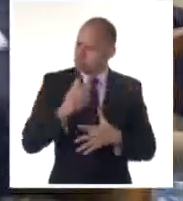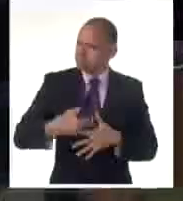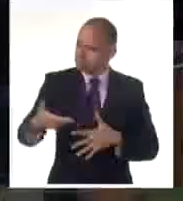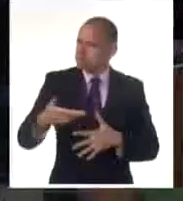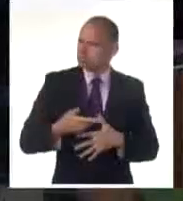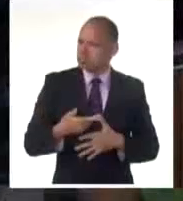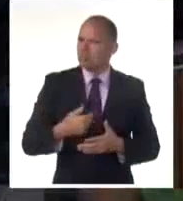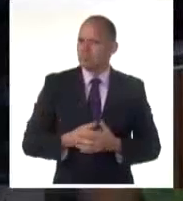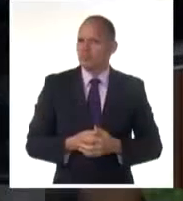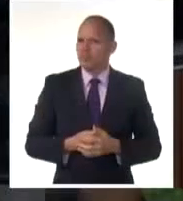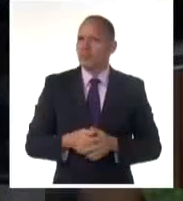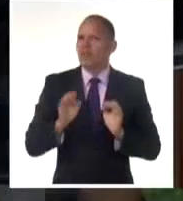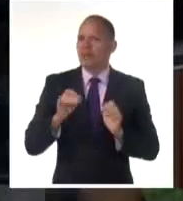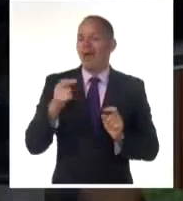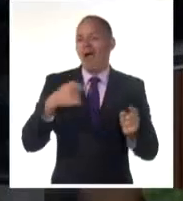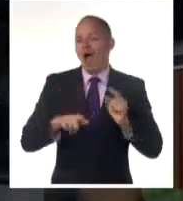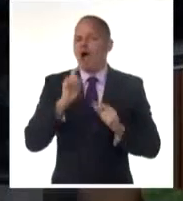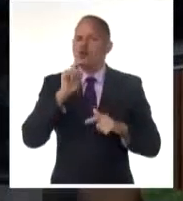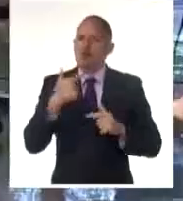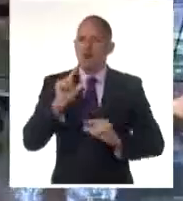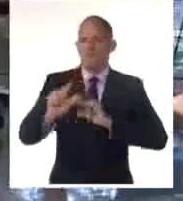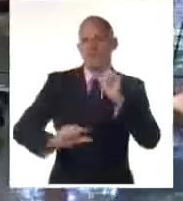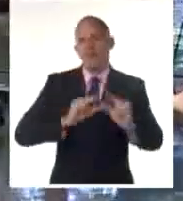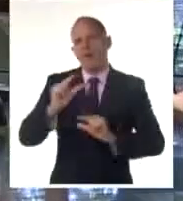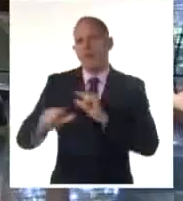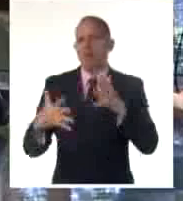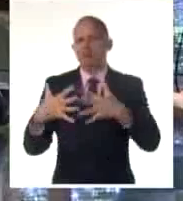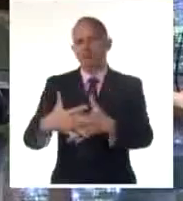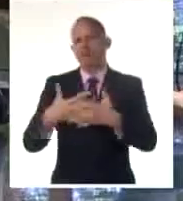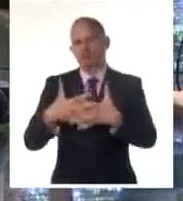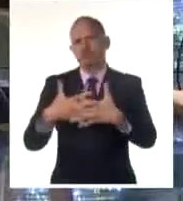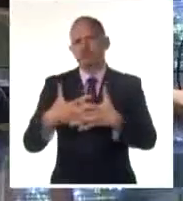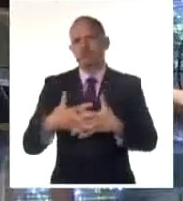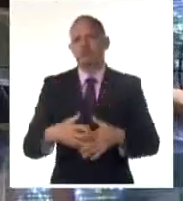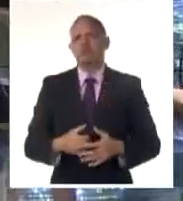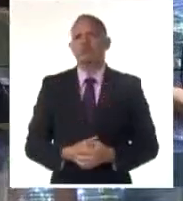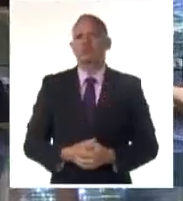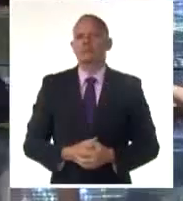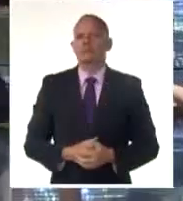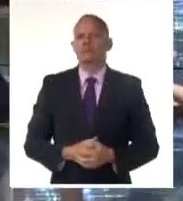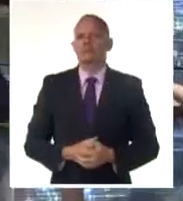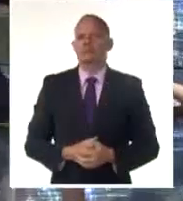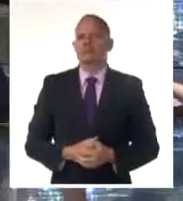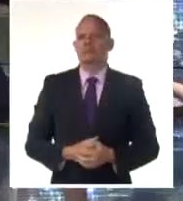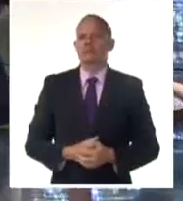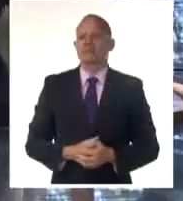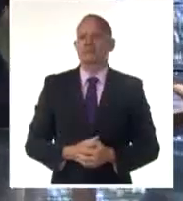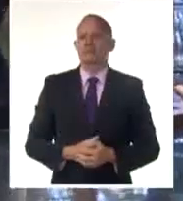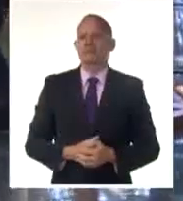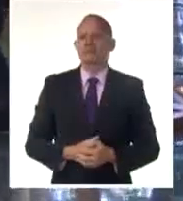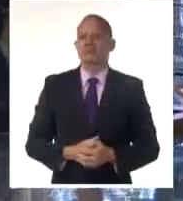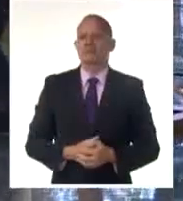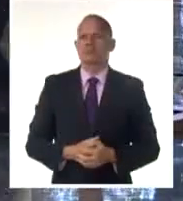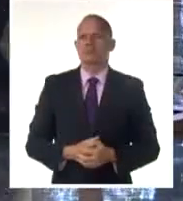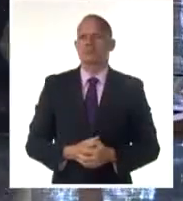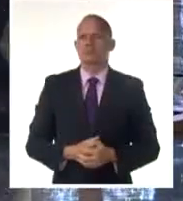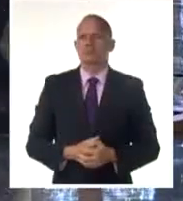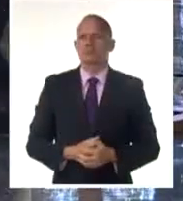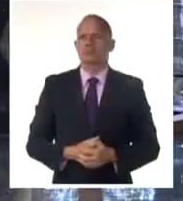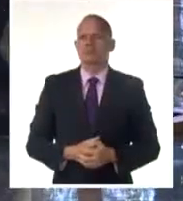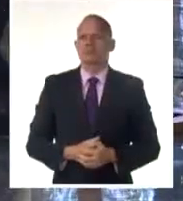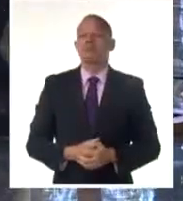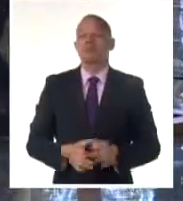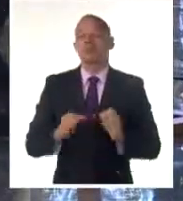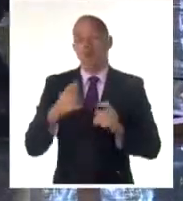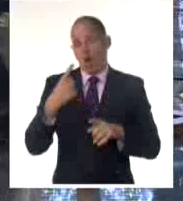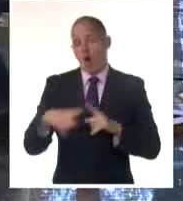en cualquier tema, y que eso nos lleve a una profundización y a una consolidación de nuestra relación.